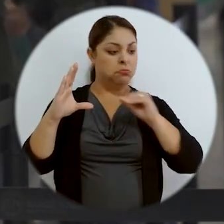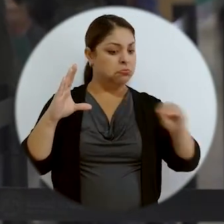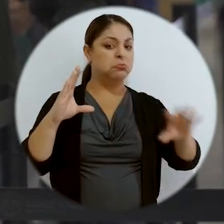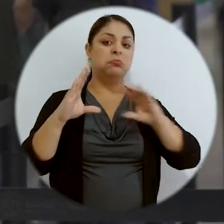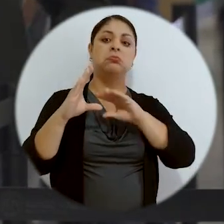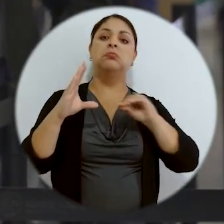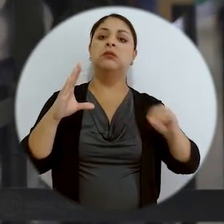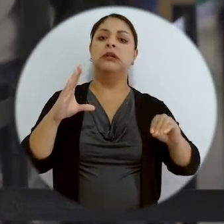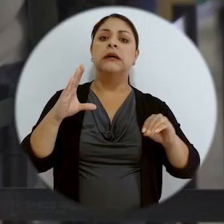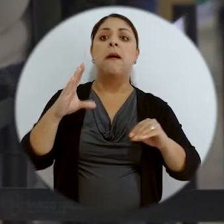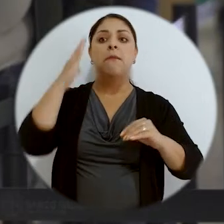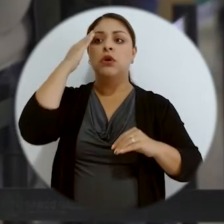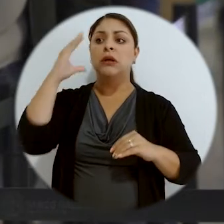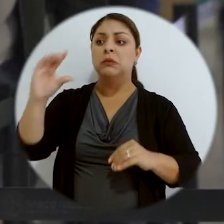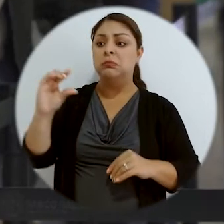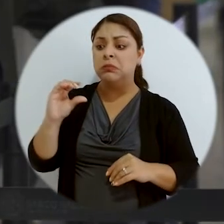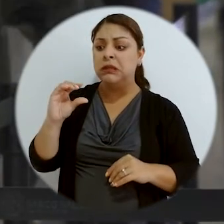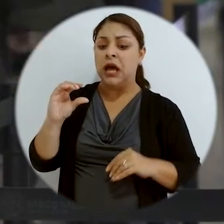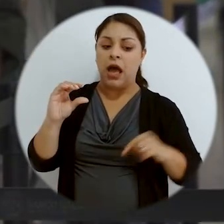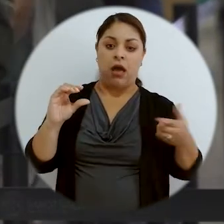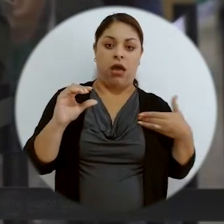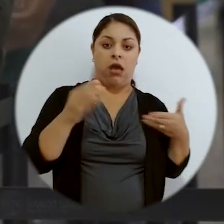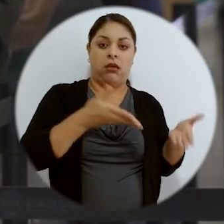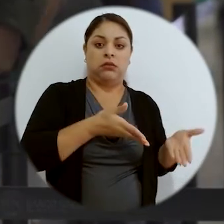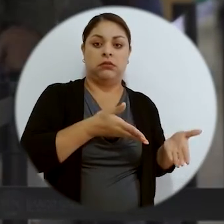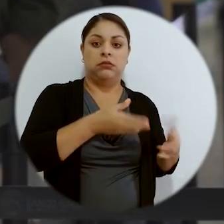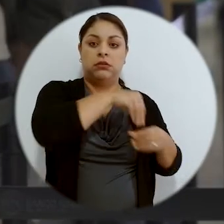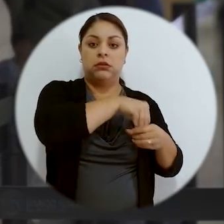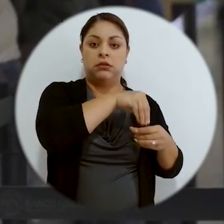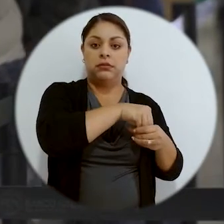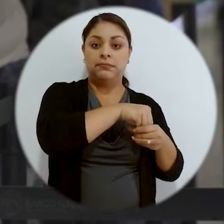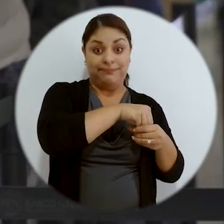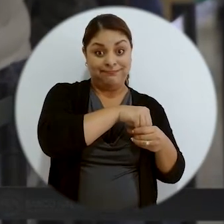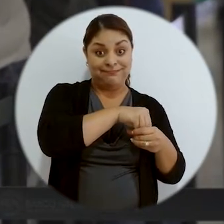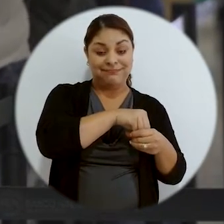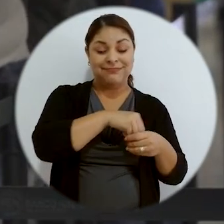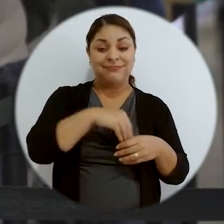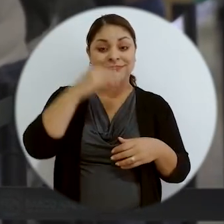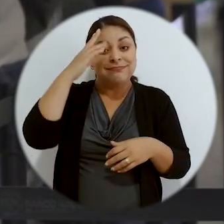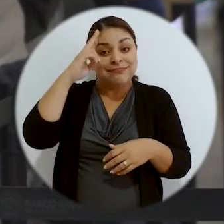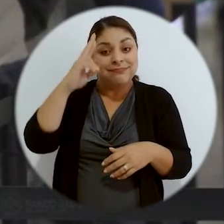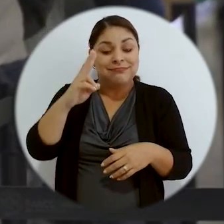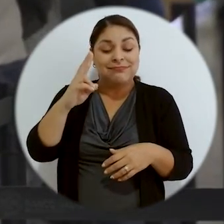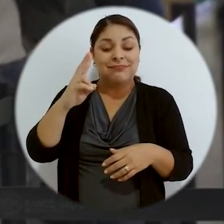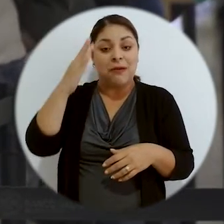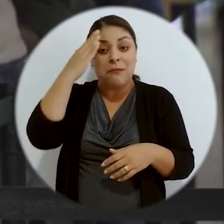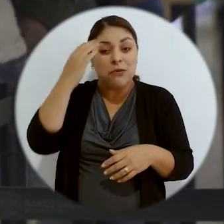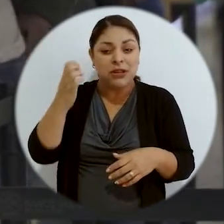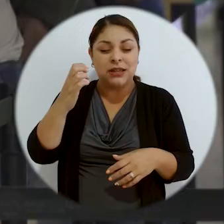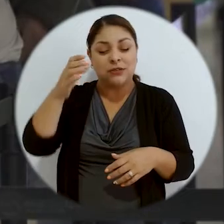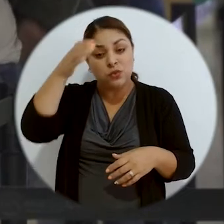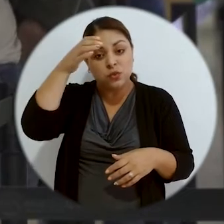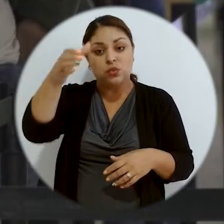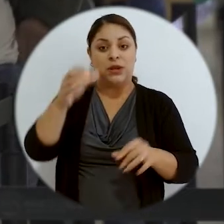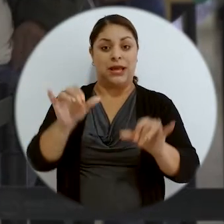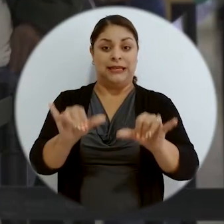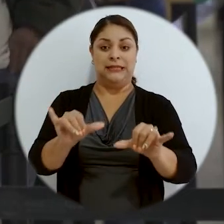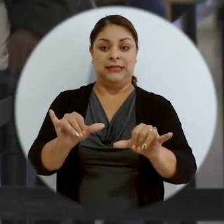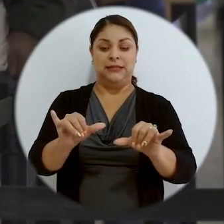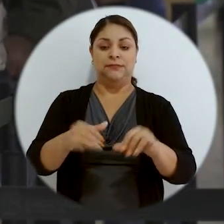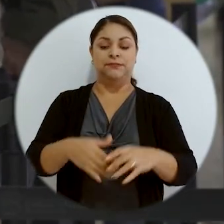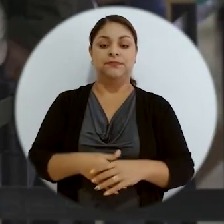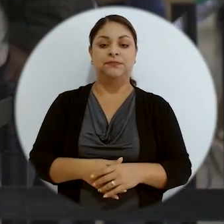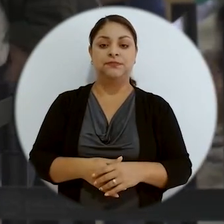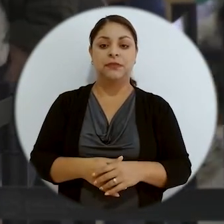cuando tenga vacas flacas? Y es que la vida es así, Memo. Las personas envejecemos. Las vacas flacas no es que están